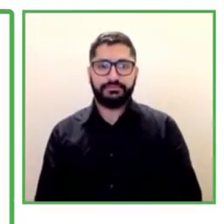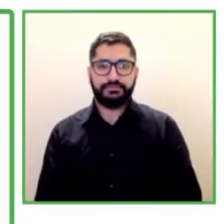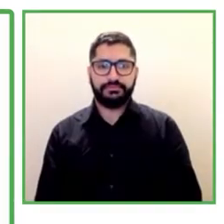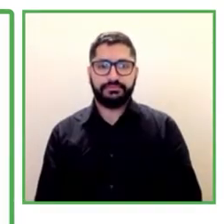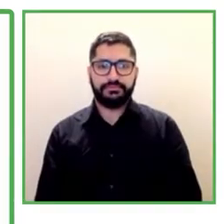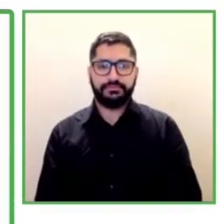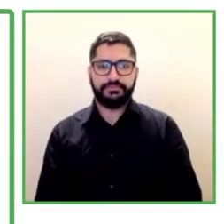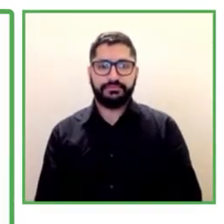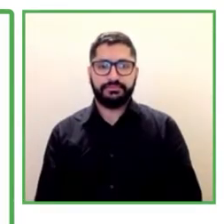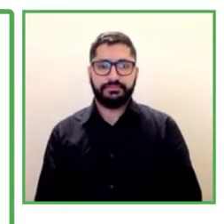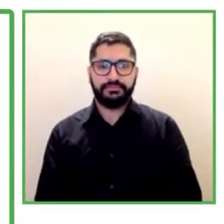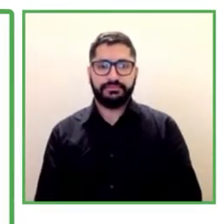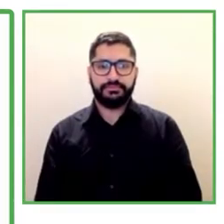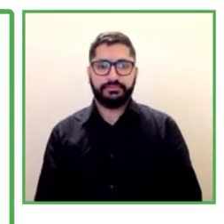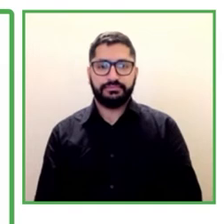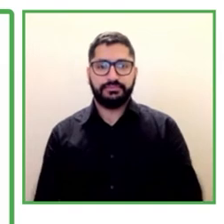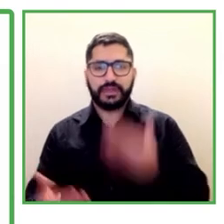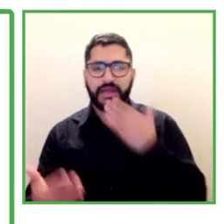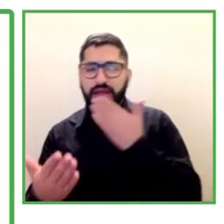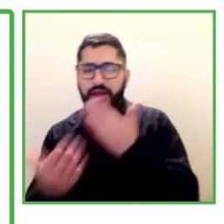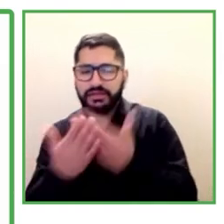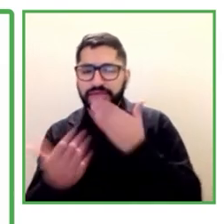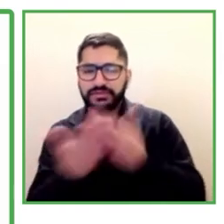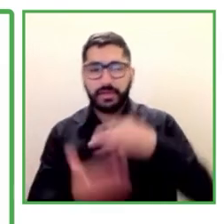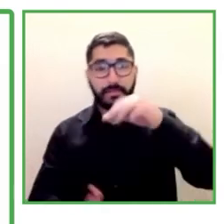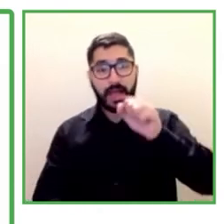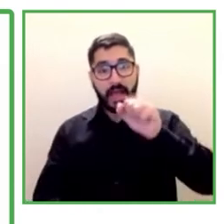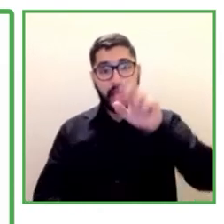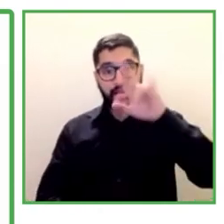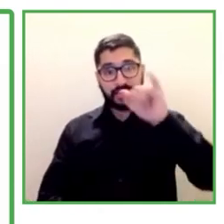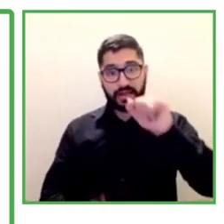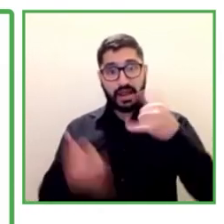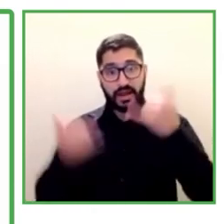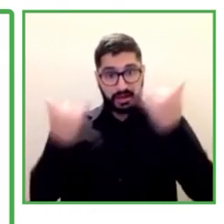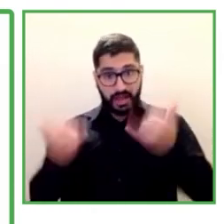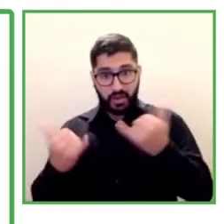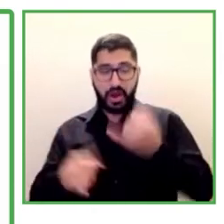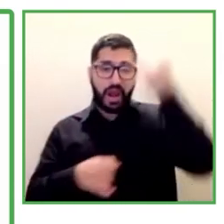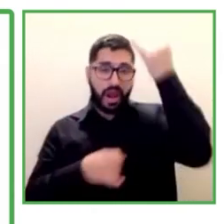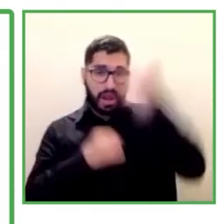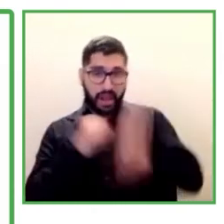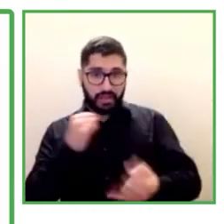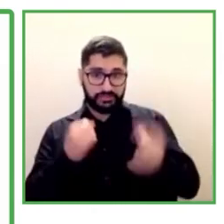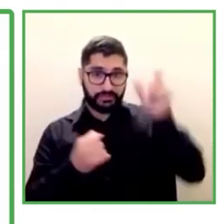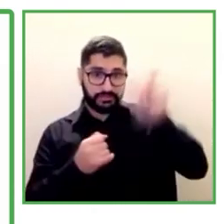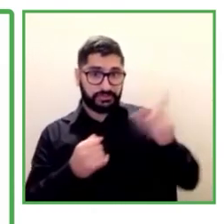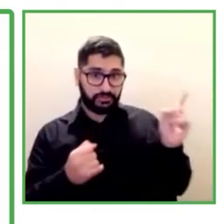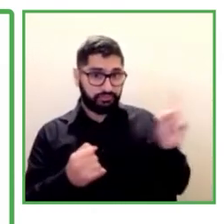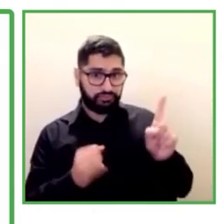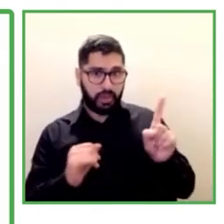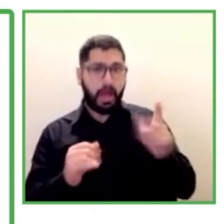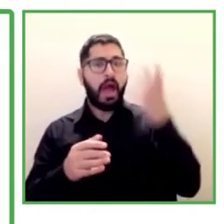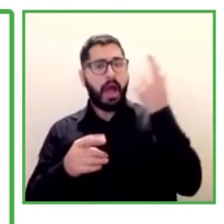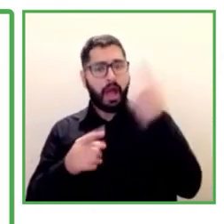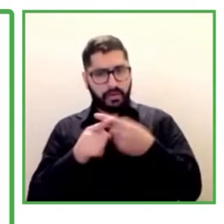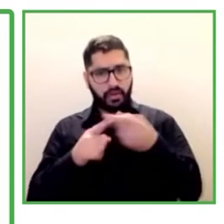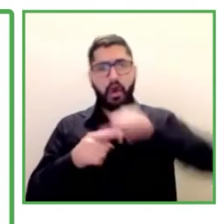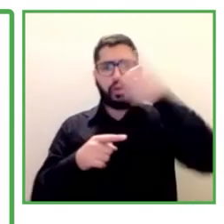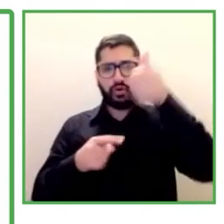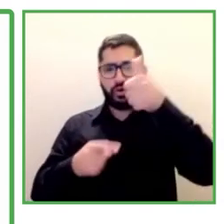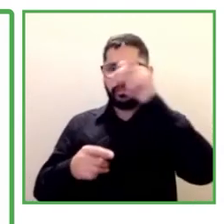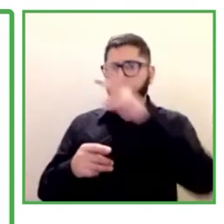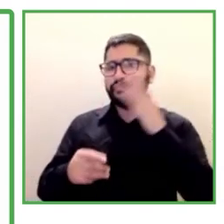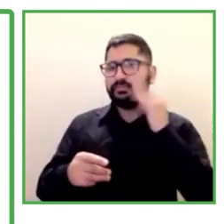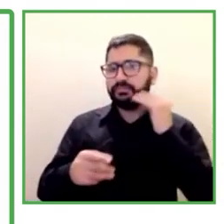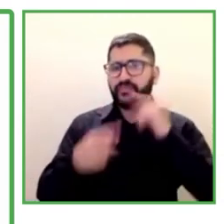Muchas gracias, María Luisa. Bueno, y finalmente, pero no menos importante, nos acompaña Francesc Ventura Rival,